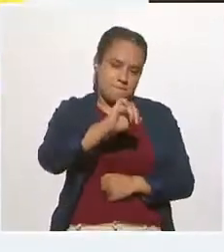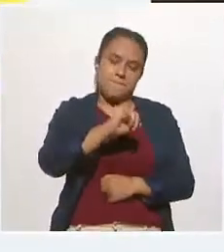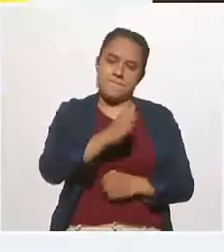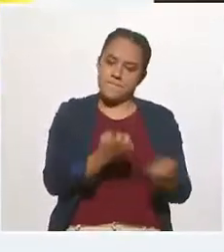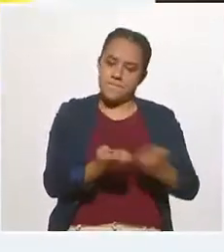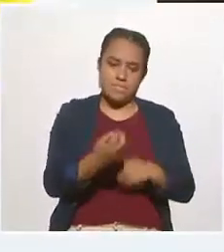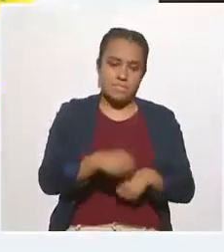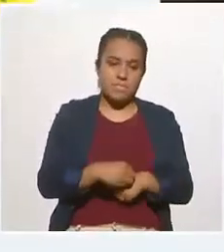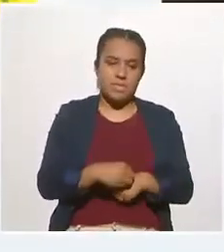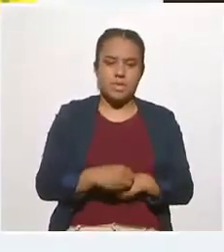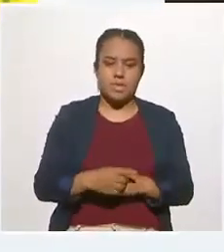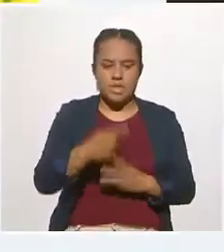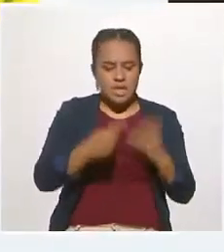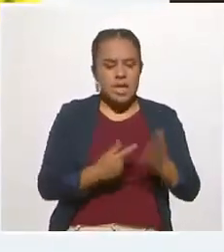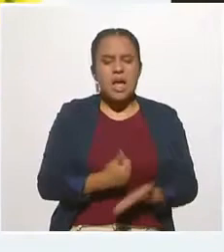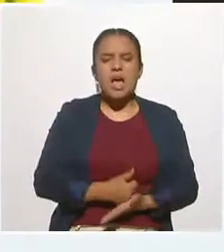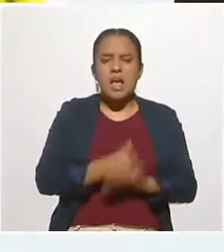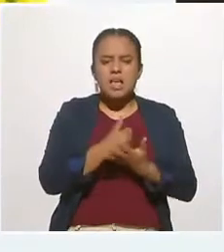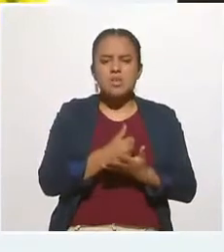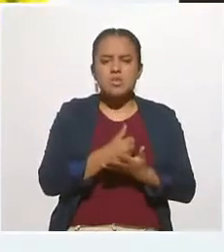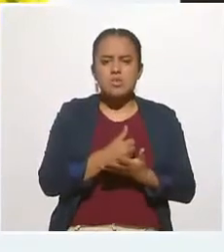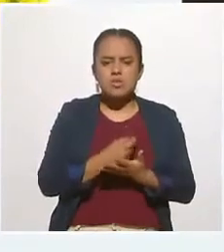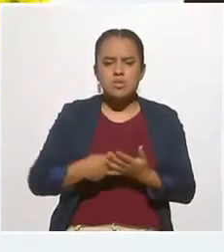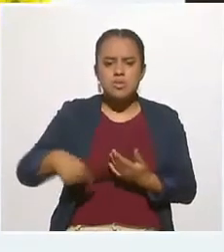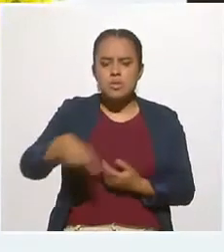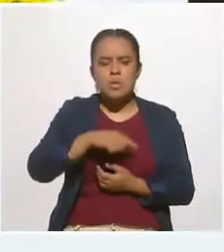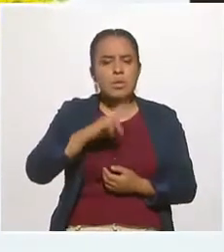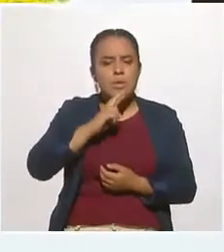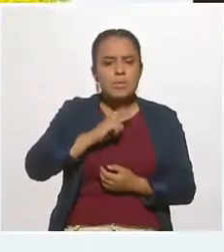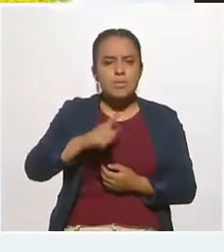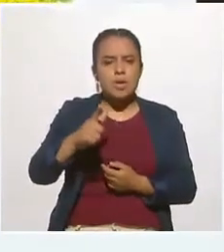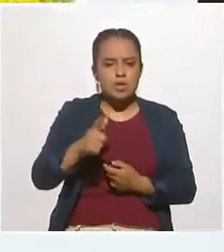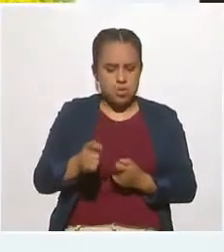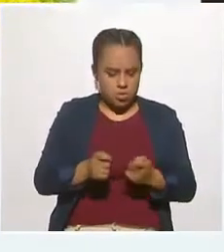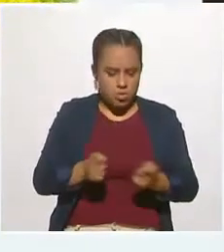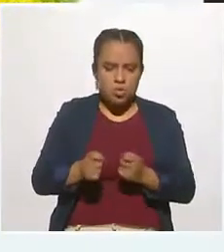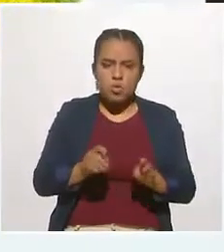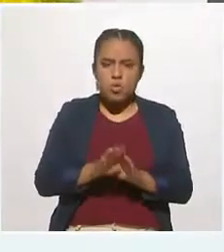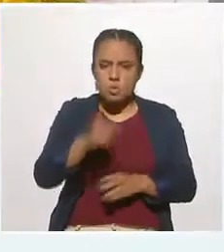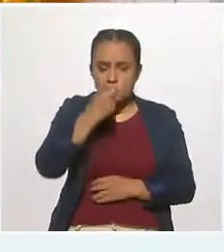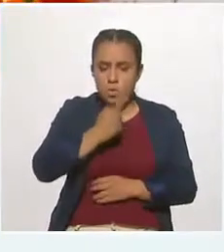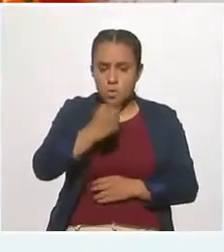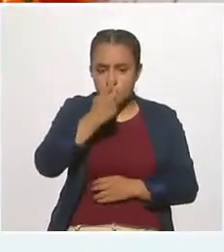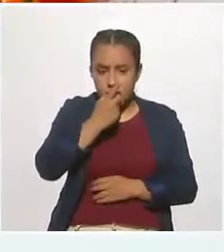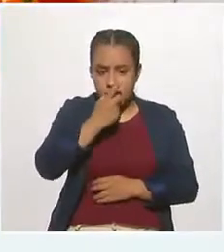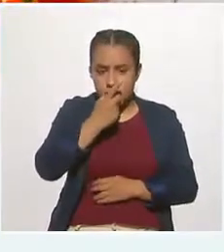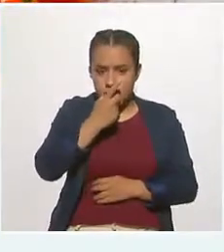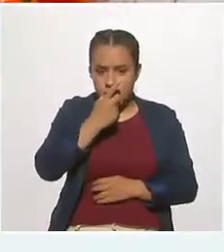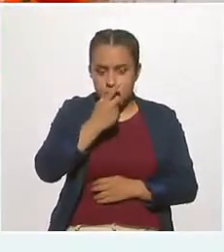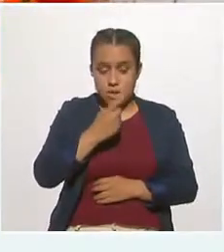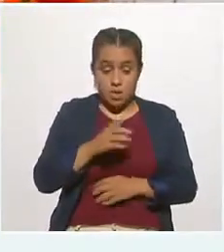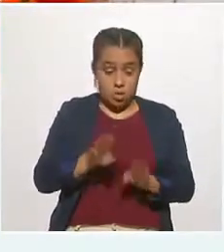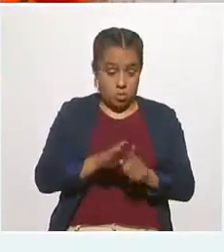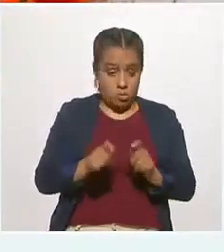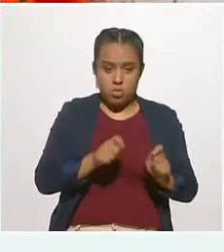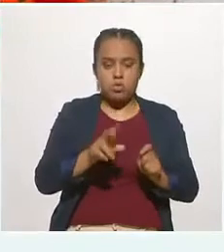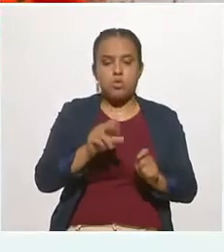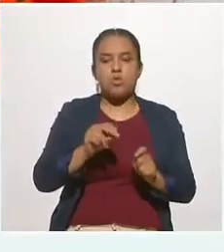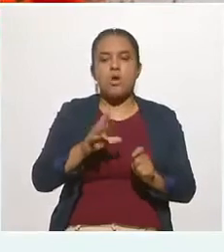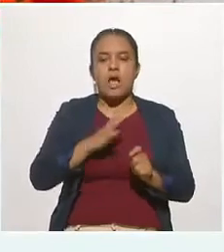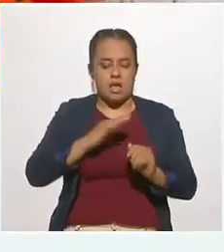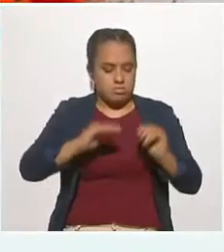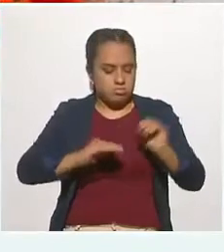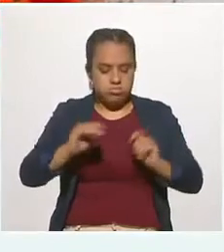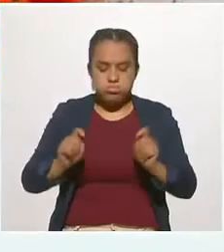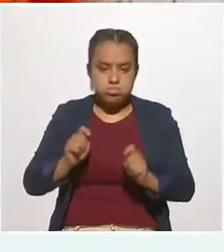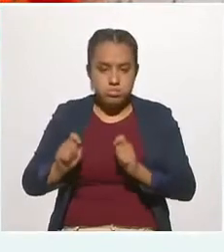ayudan a nosotros a llevar un adecuado manejo de la diabetes, y dígase manejo, no control, porque hay tantas cosas que salen de nuestro